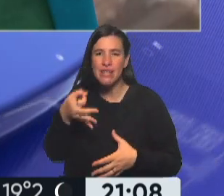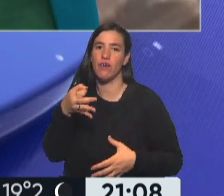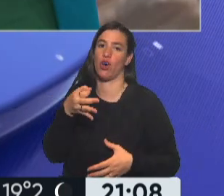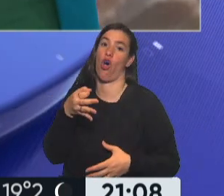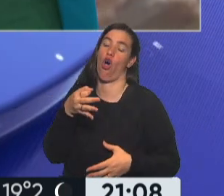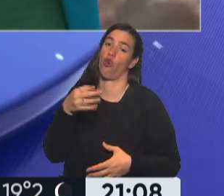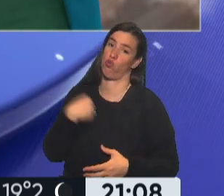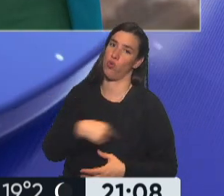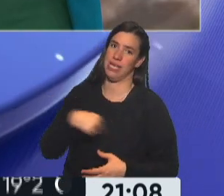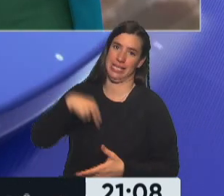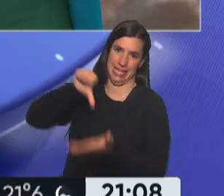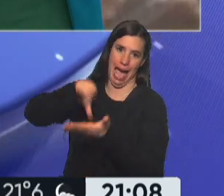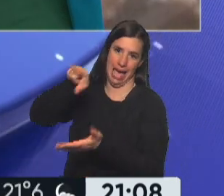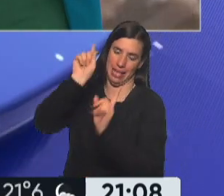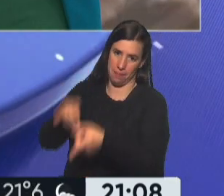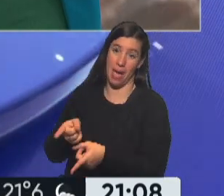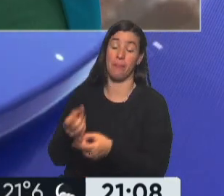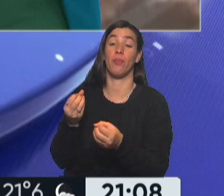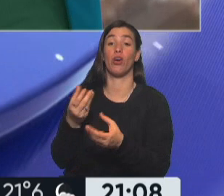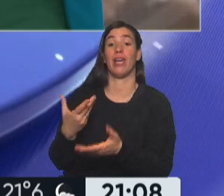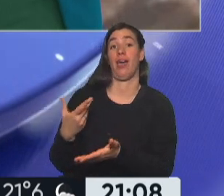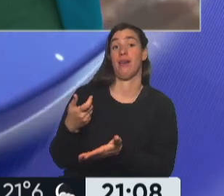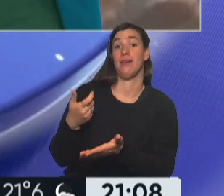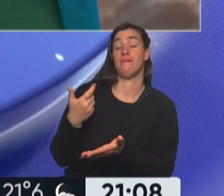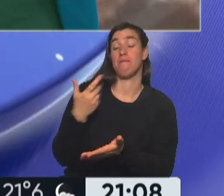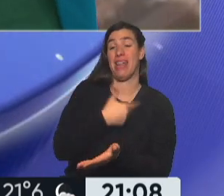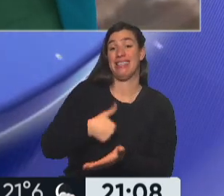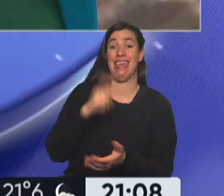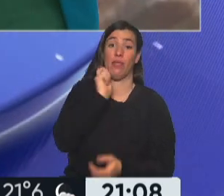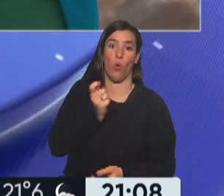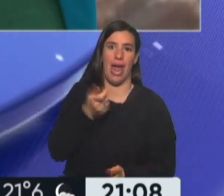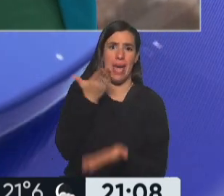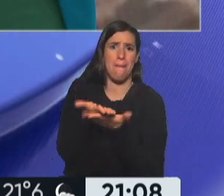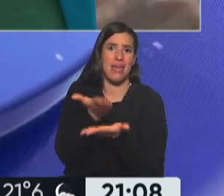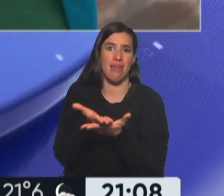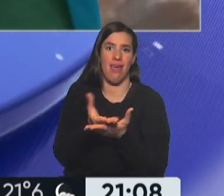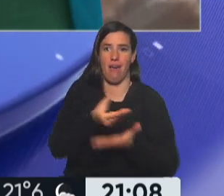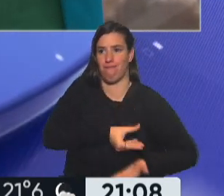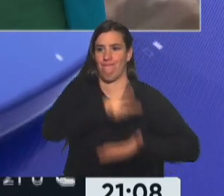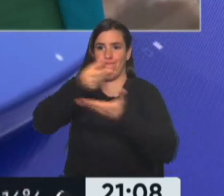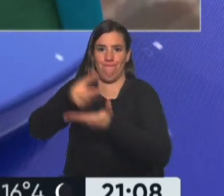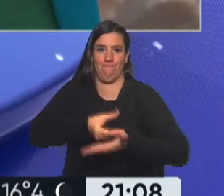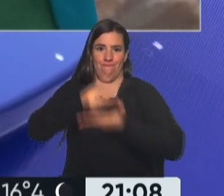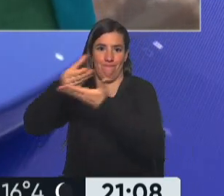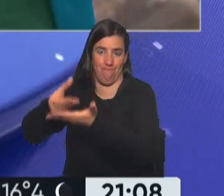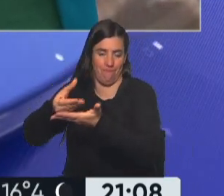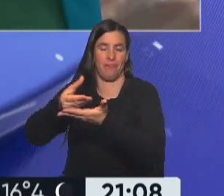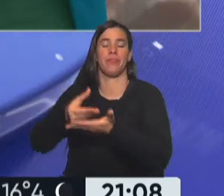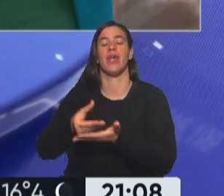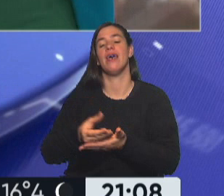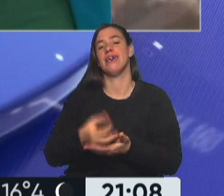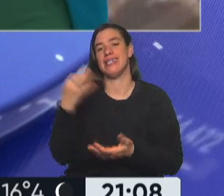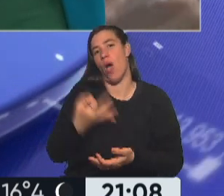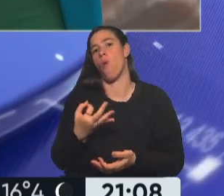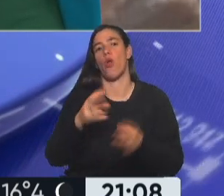que ver con el envío de más financiamiento por parte de los países miembros del G7, entre otros anuncios posibles